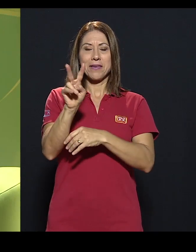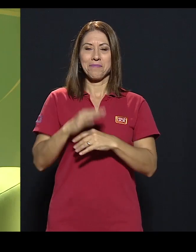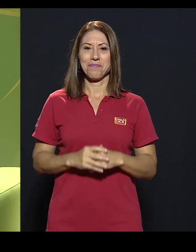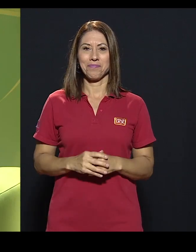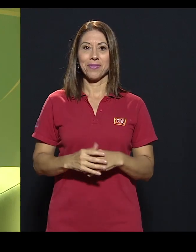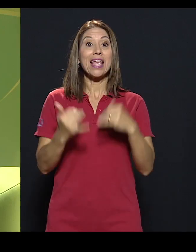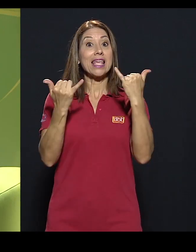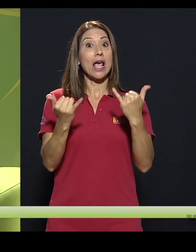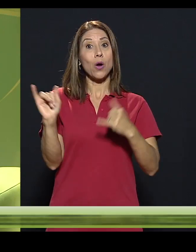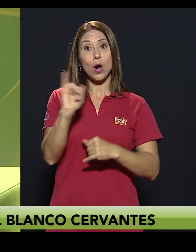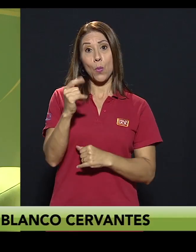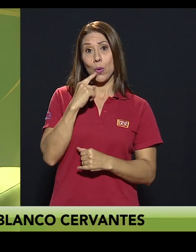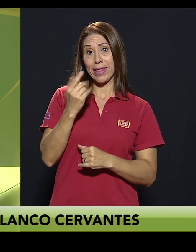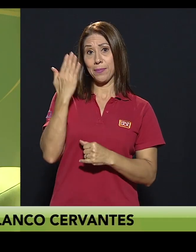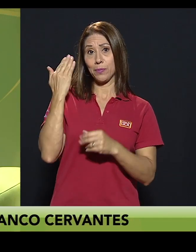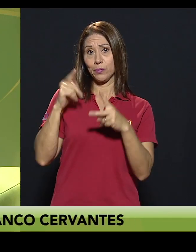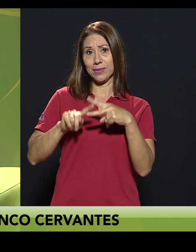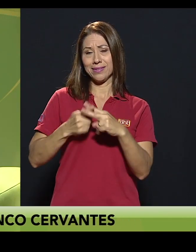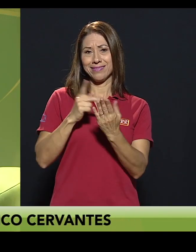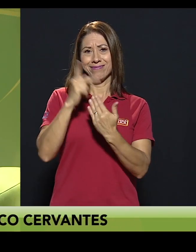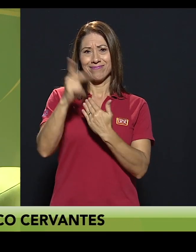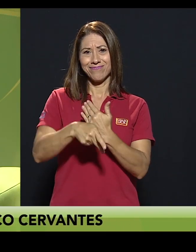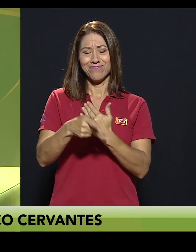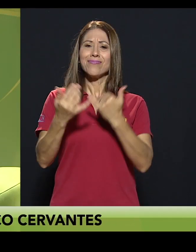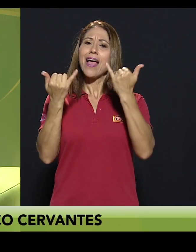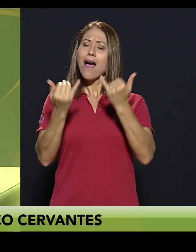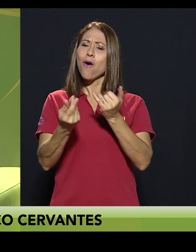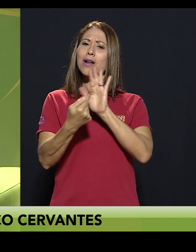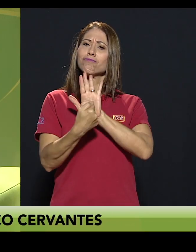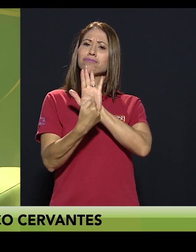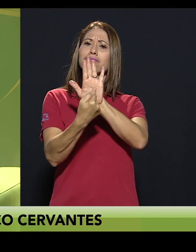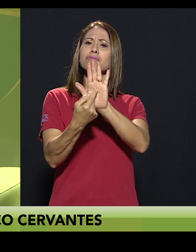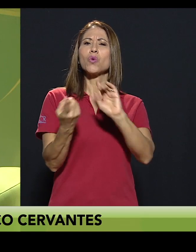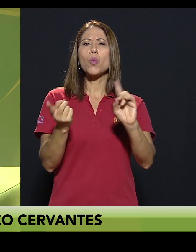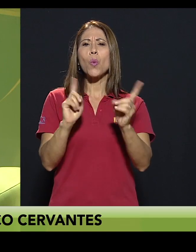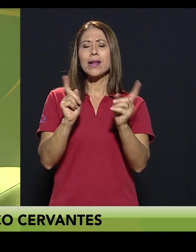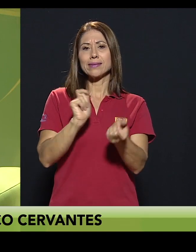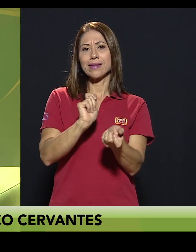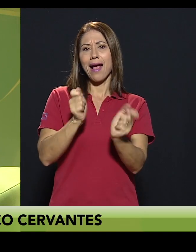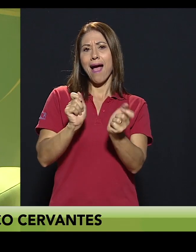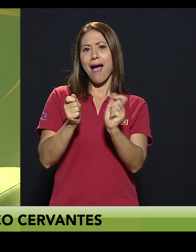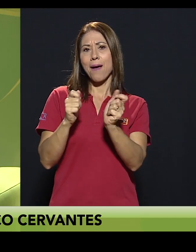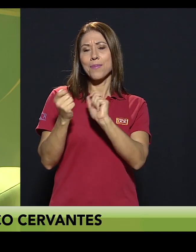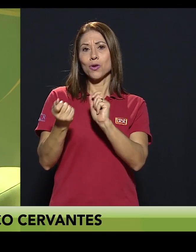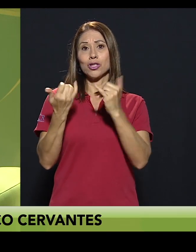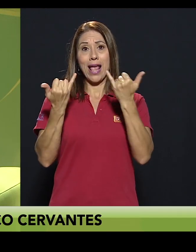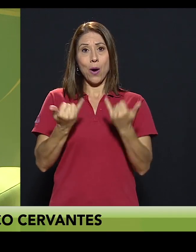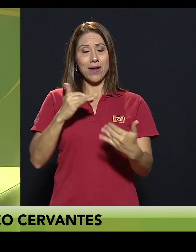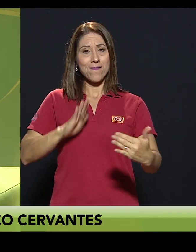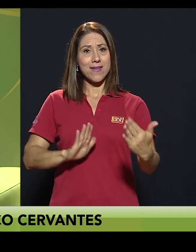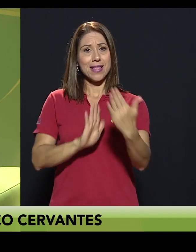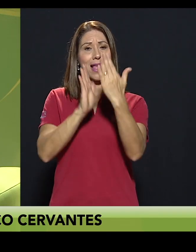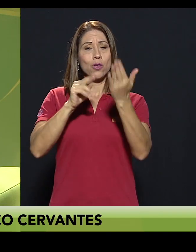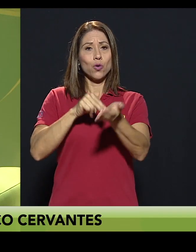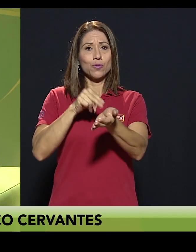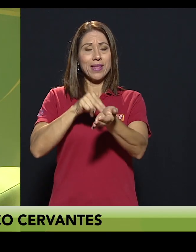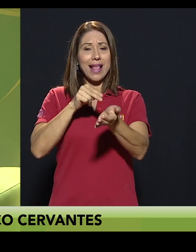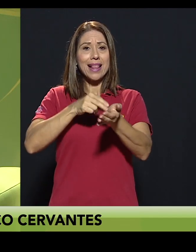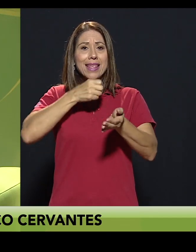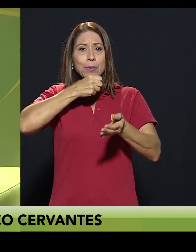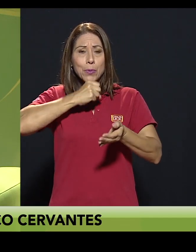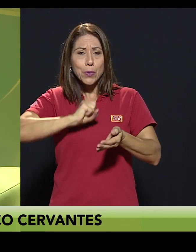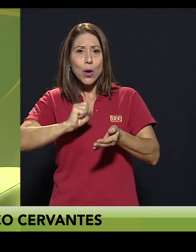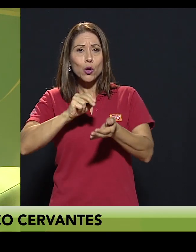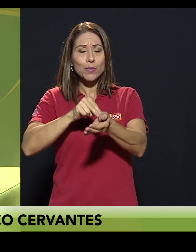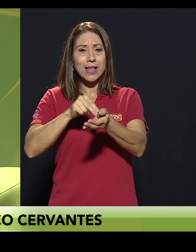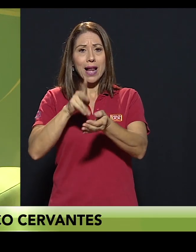tal cual lo anunciamos al inicio del programa, daremos a conocer los cambios que está enfrentando el Hospital de Geriatría y Gerontología del Blanco